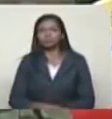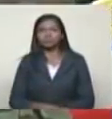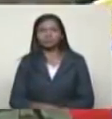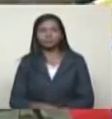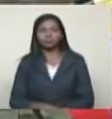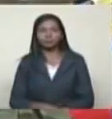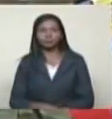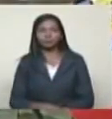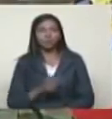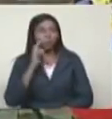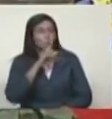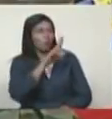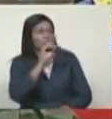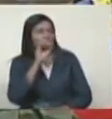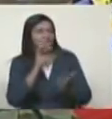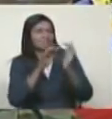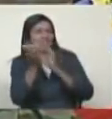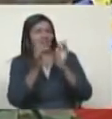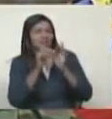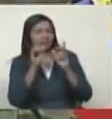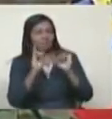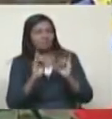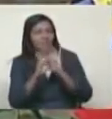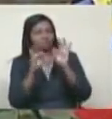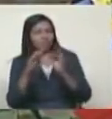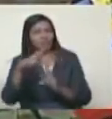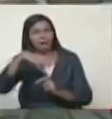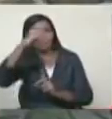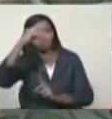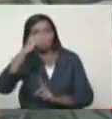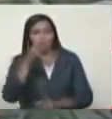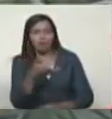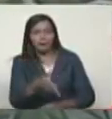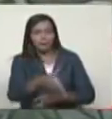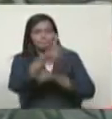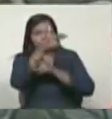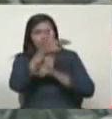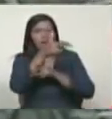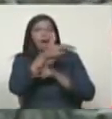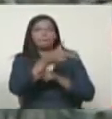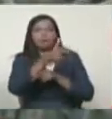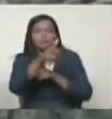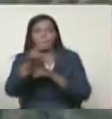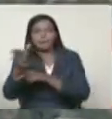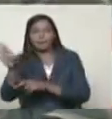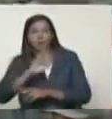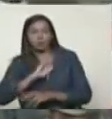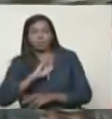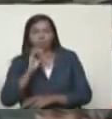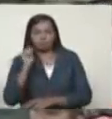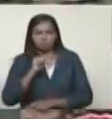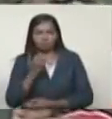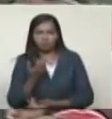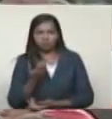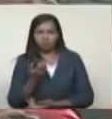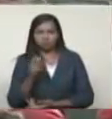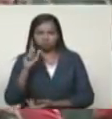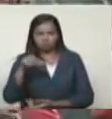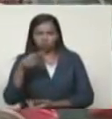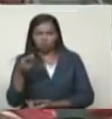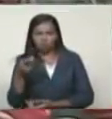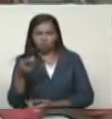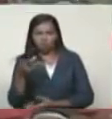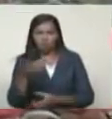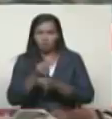Como fue el 30 de abril en Altamira, que apostaron las ametralladoras para disparar contra ustedes mismos. Un